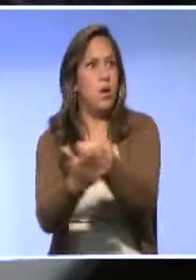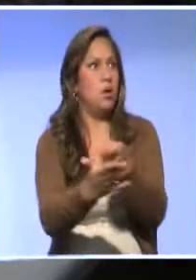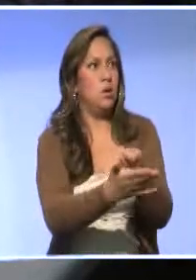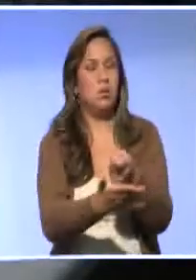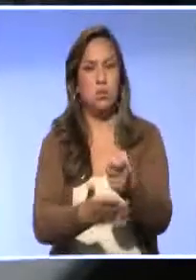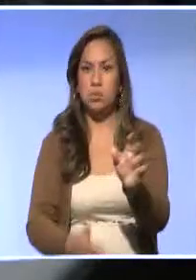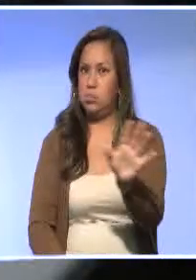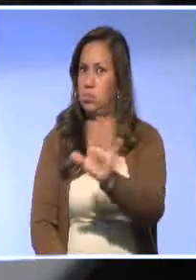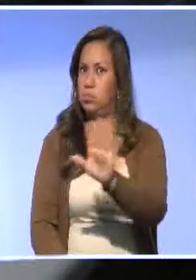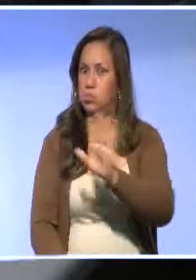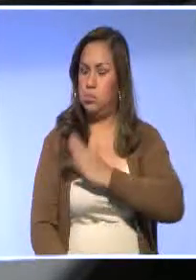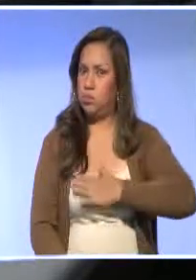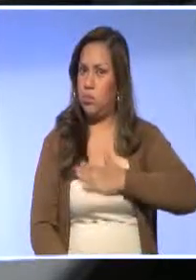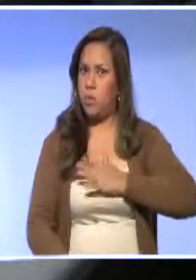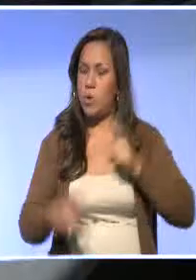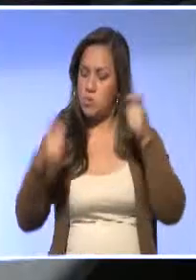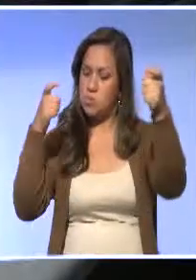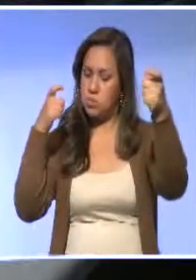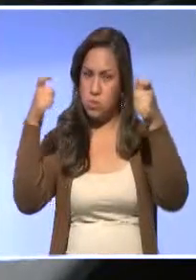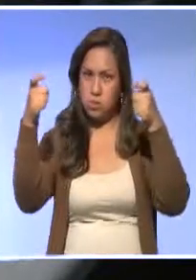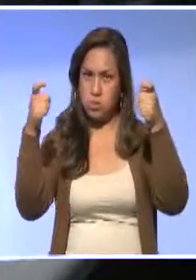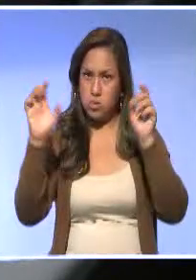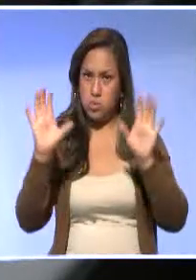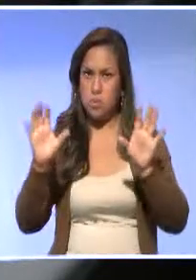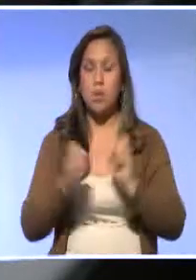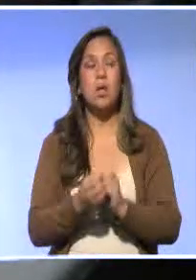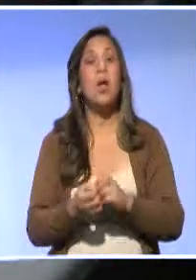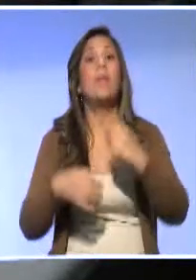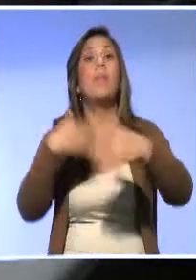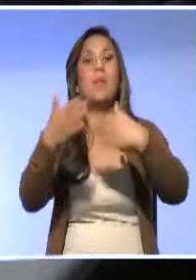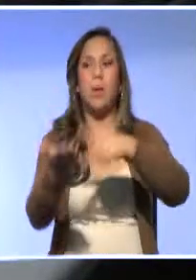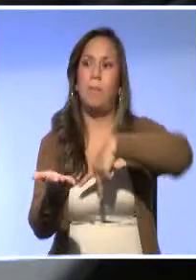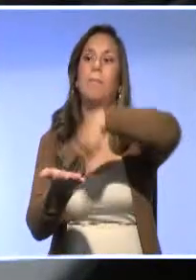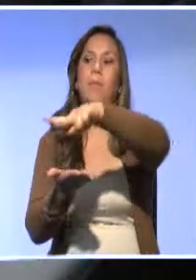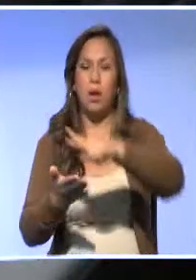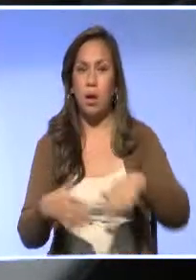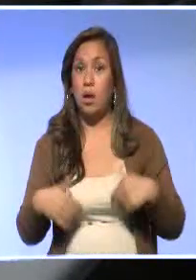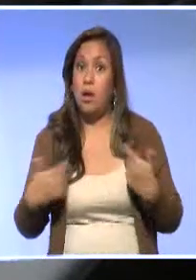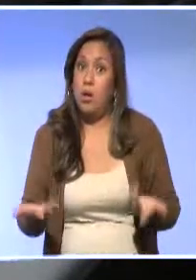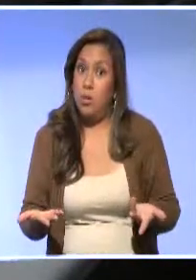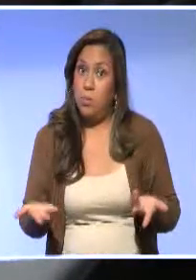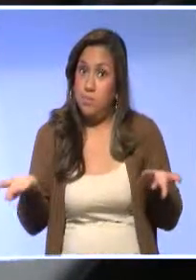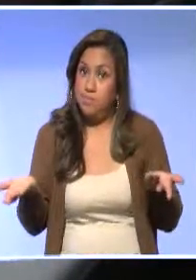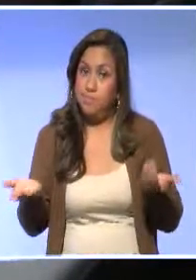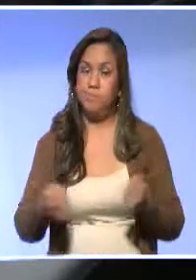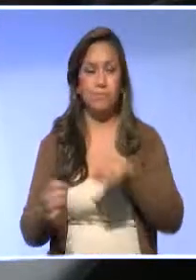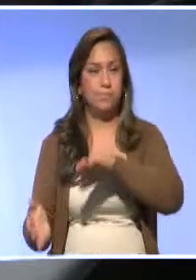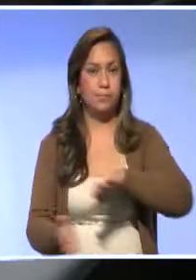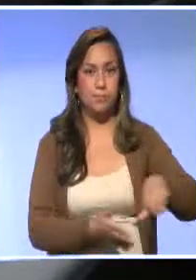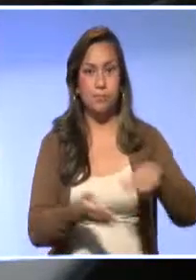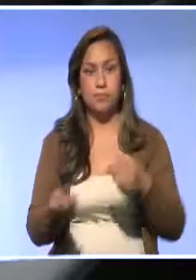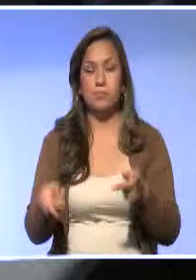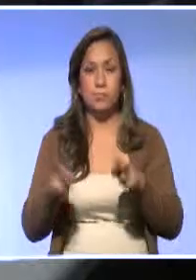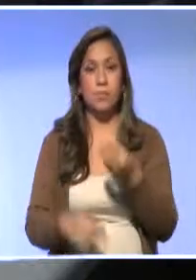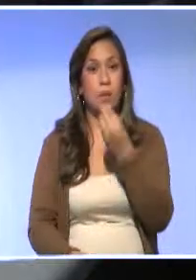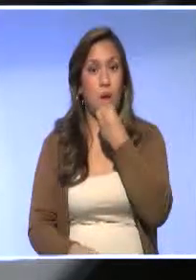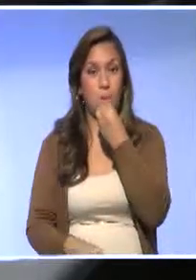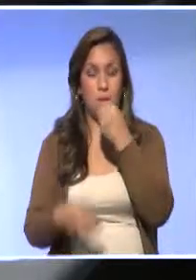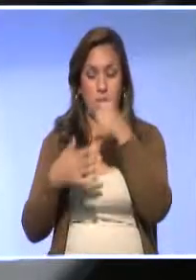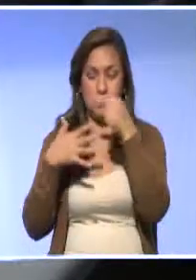tema que me parece interesante que es la forma de pago se ha dicho se ha escuchado también que por ejemplo los alimentos es